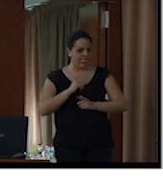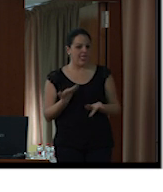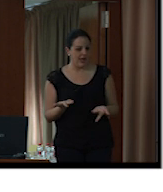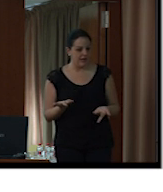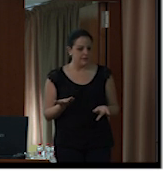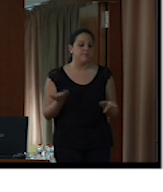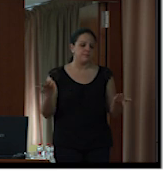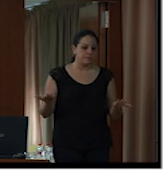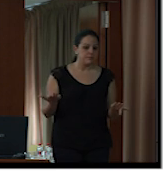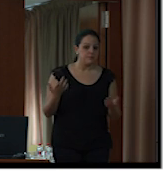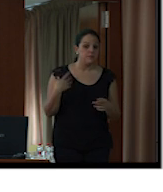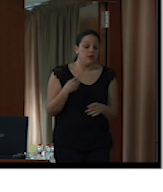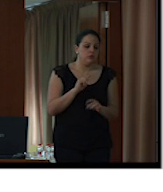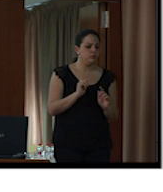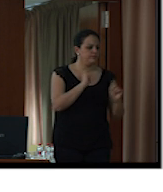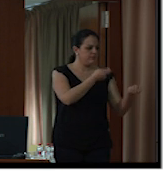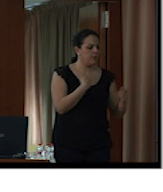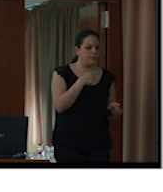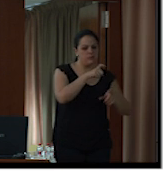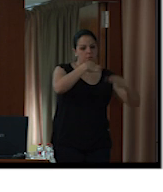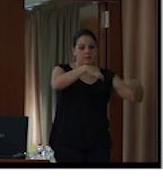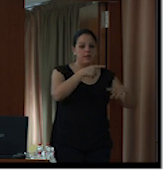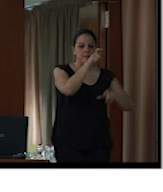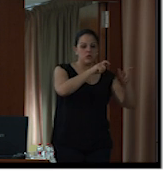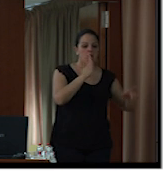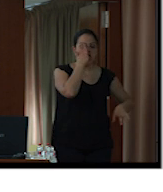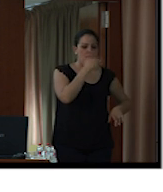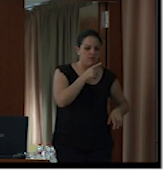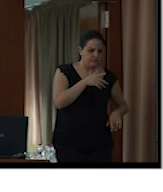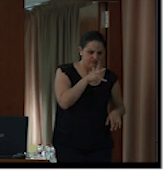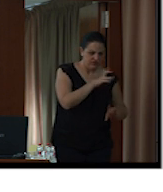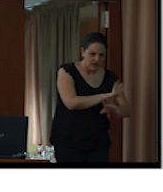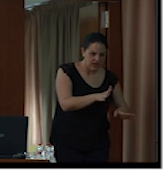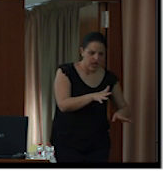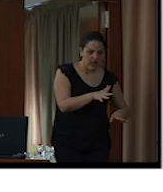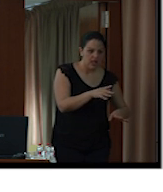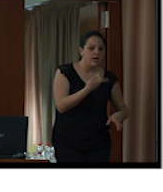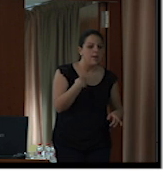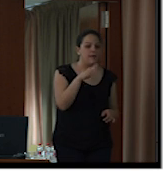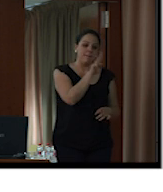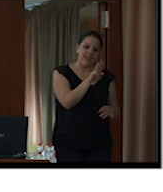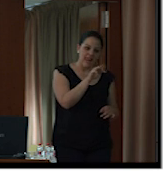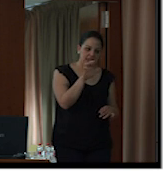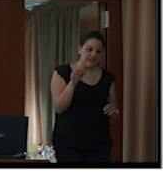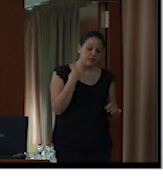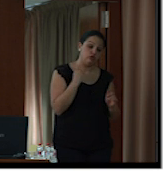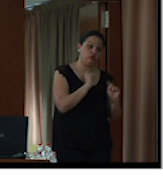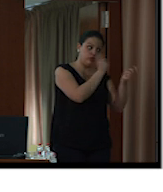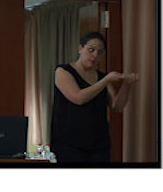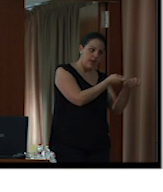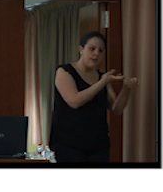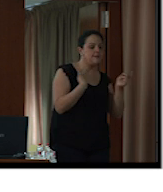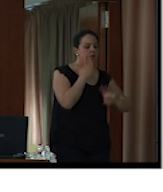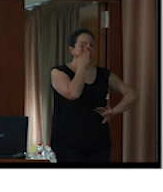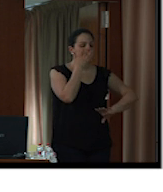con insomnio. Tú le das pregabalina y la verdad es que mejora el sueño delta. Por eso se utiliza en la fibromialgia, porque además tiene un efecto sobre